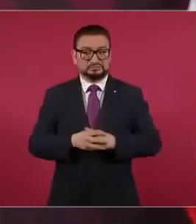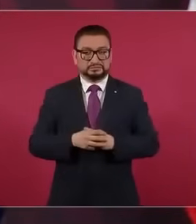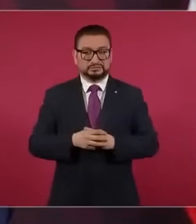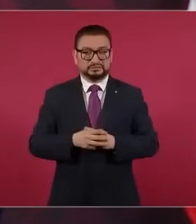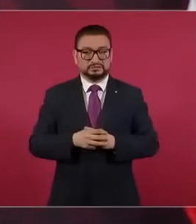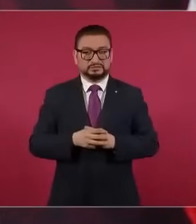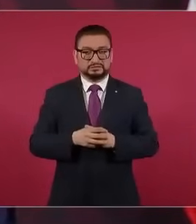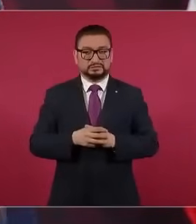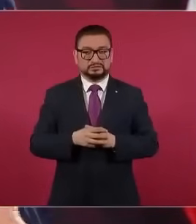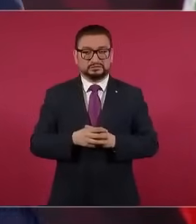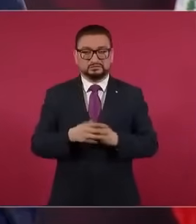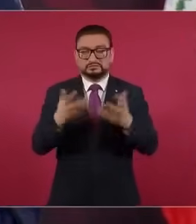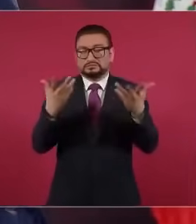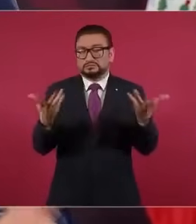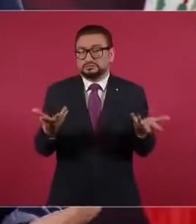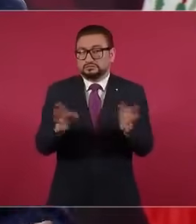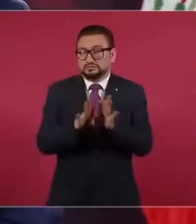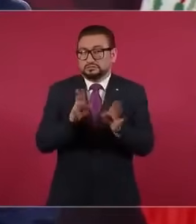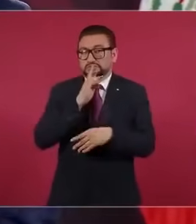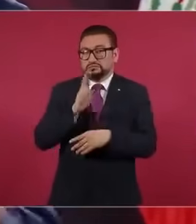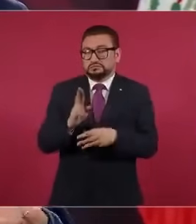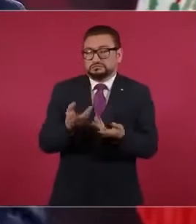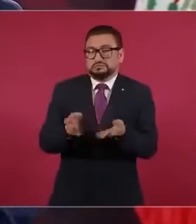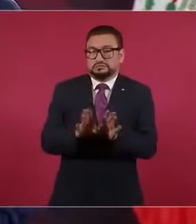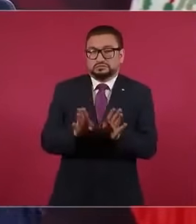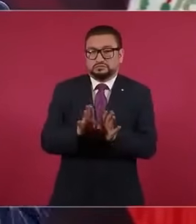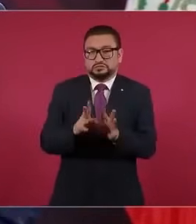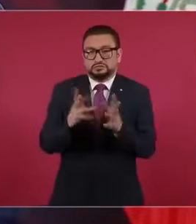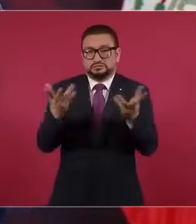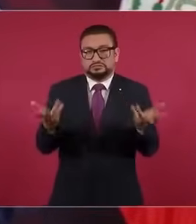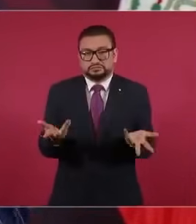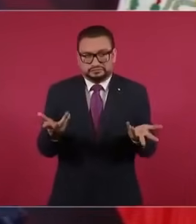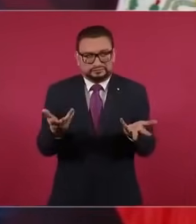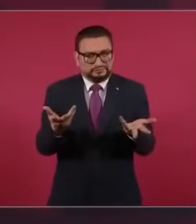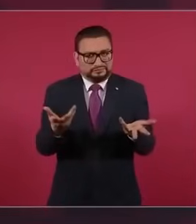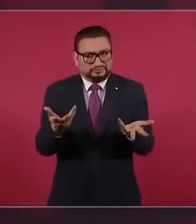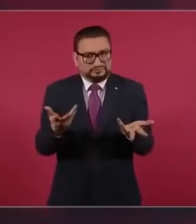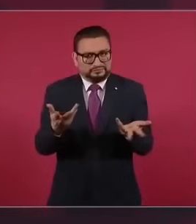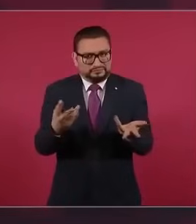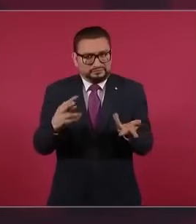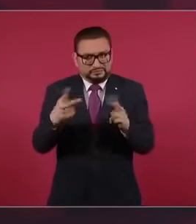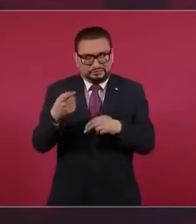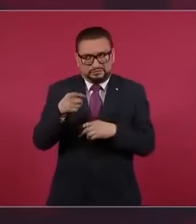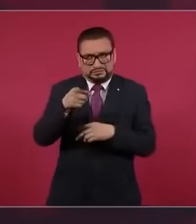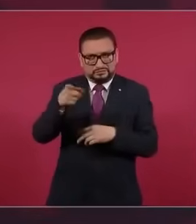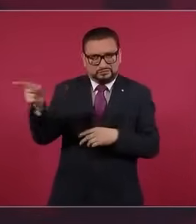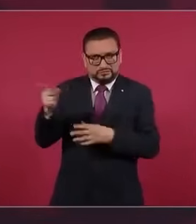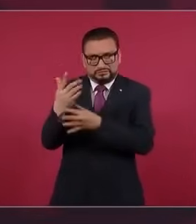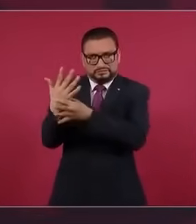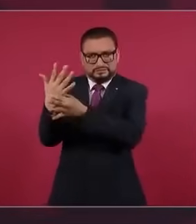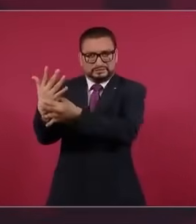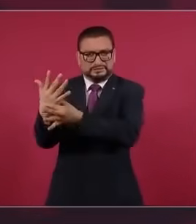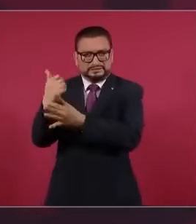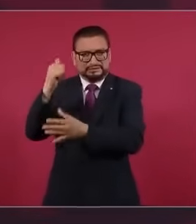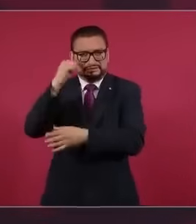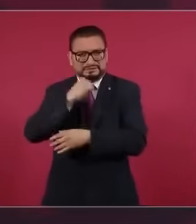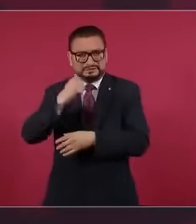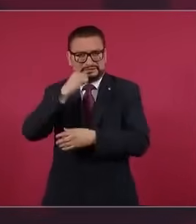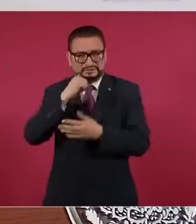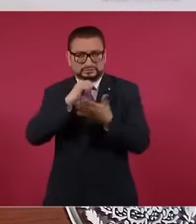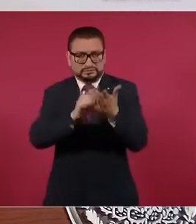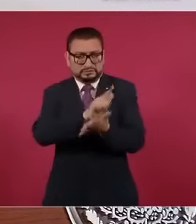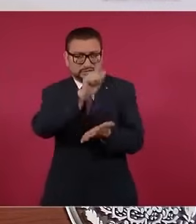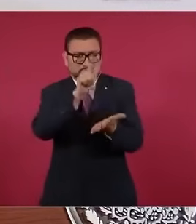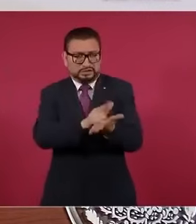Bueno, la respuesta es, y no que ustedes siempre hablaban de que la ley es la